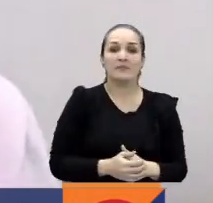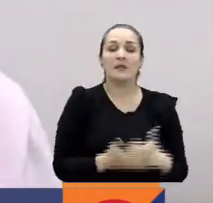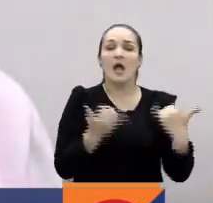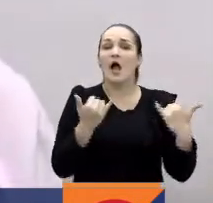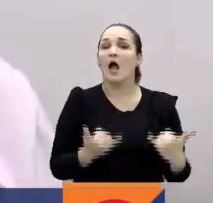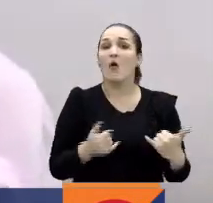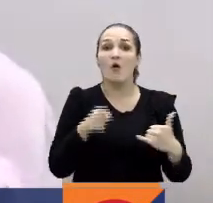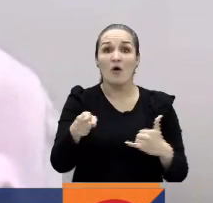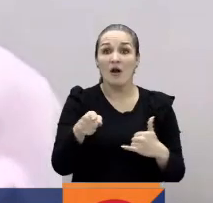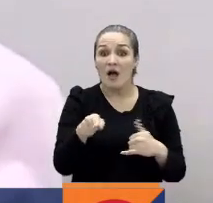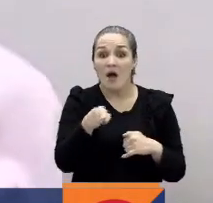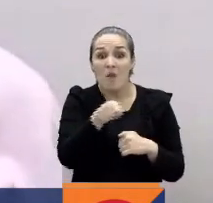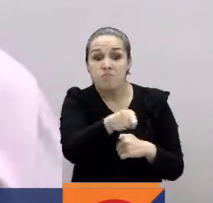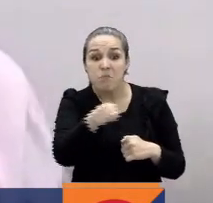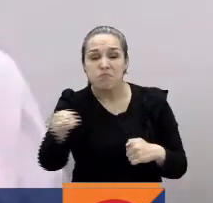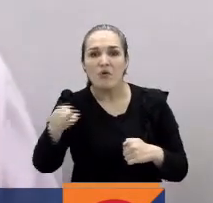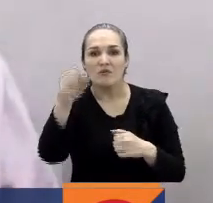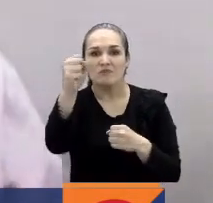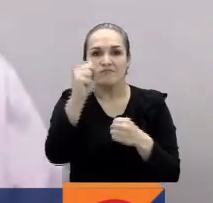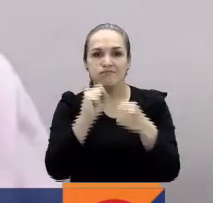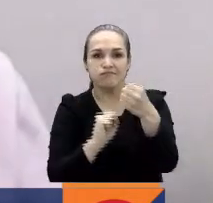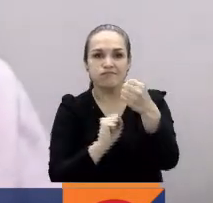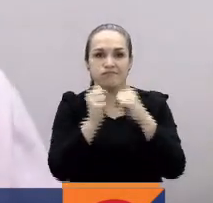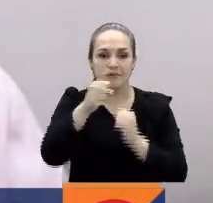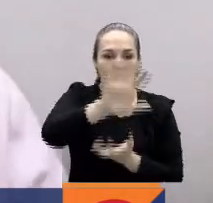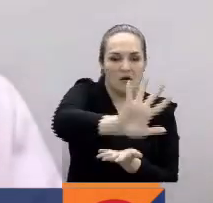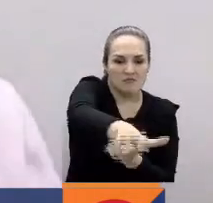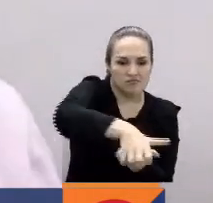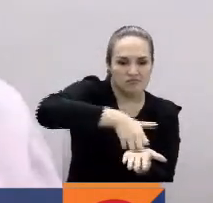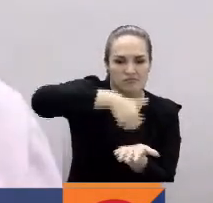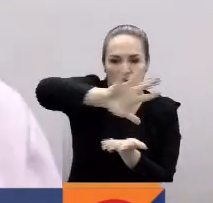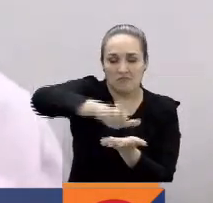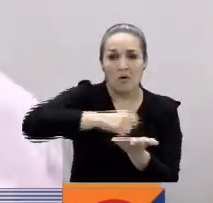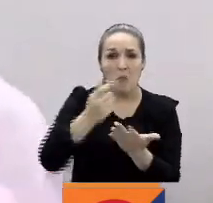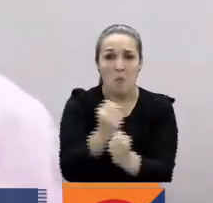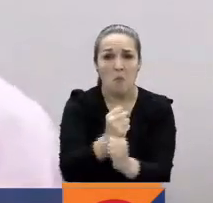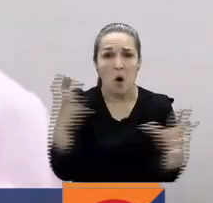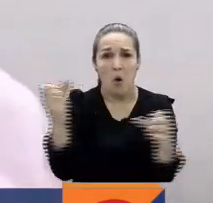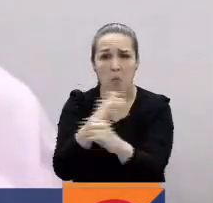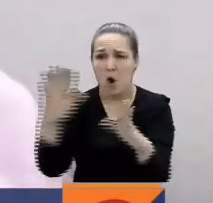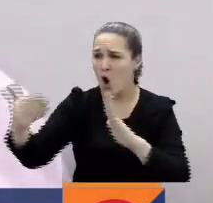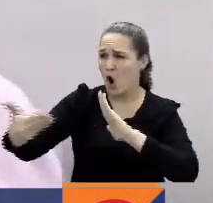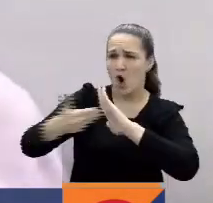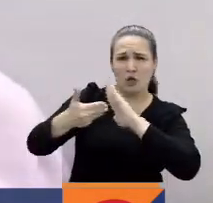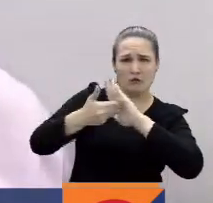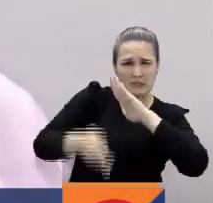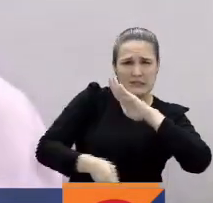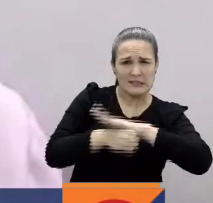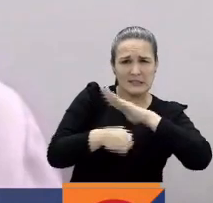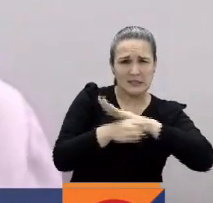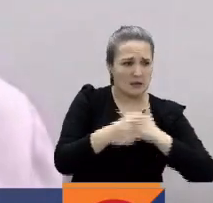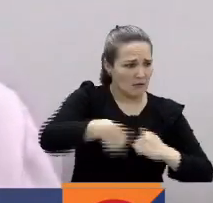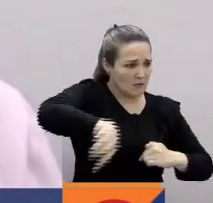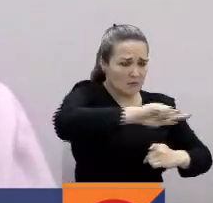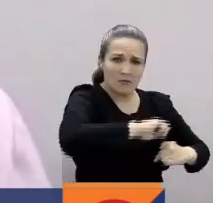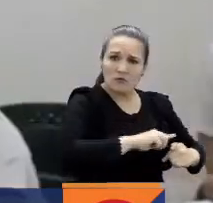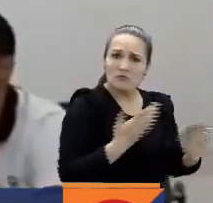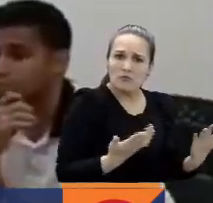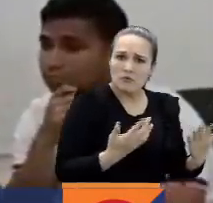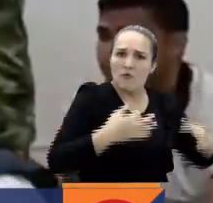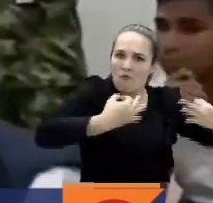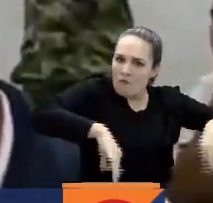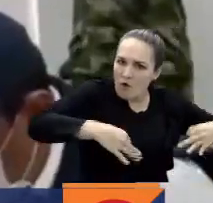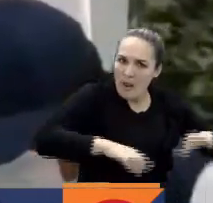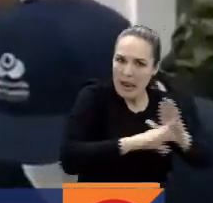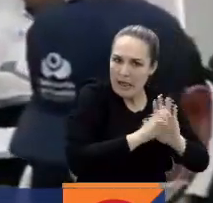maquinaria amarilla y de dragas tipo brasilera, es decir, continúa la guerra contra los mineros informales en la región del Bajo Cauca.